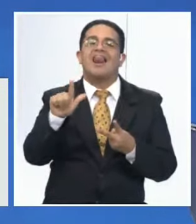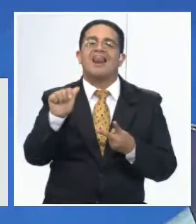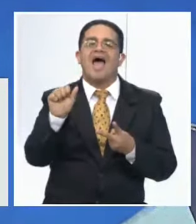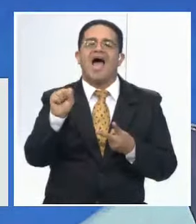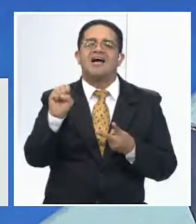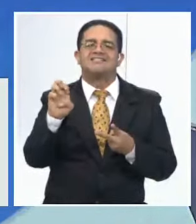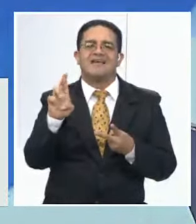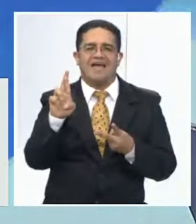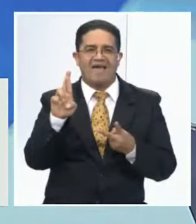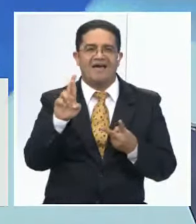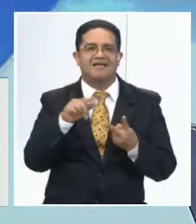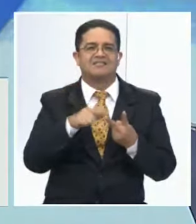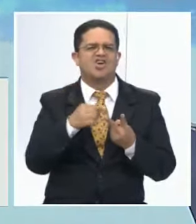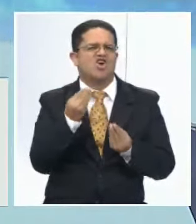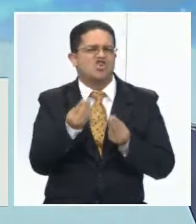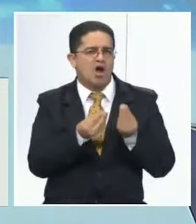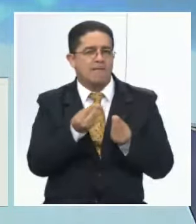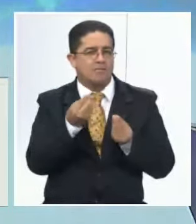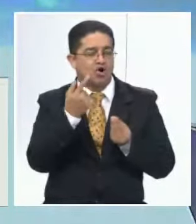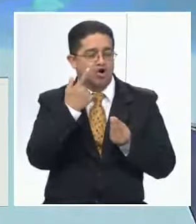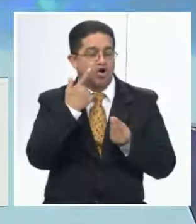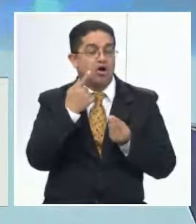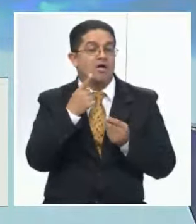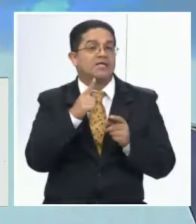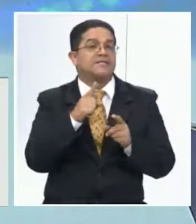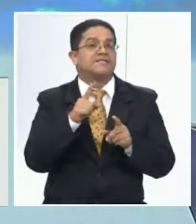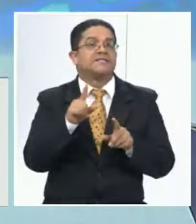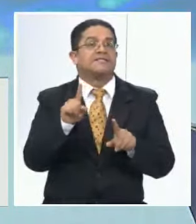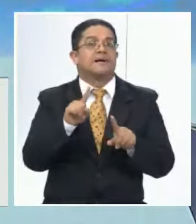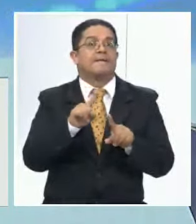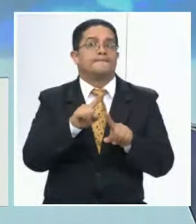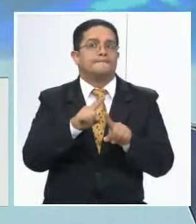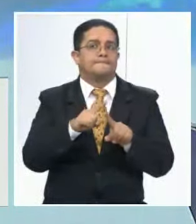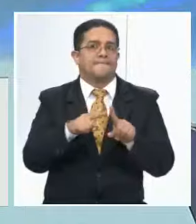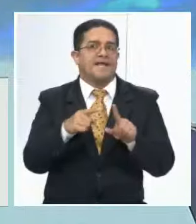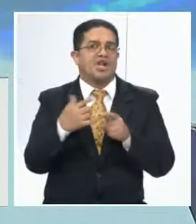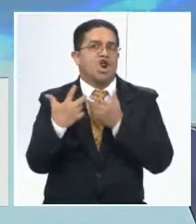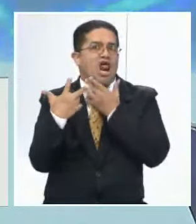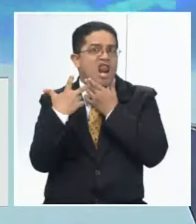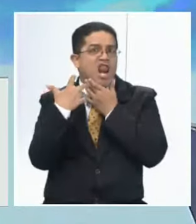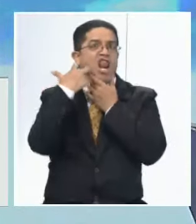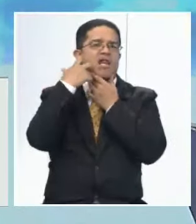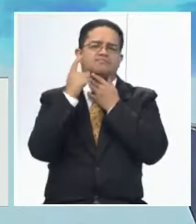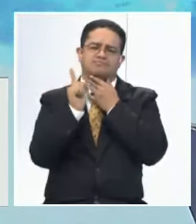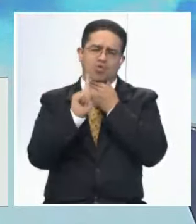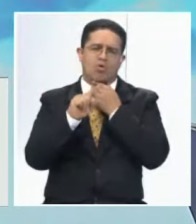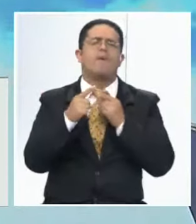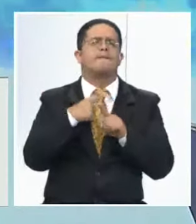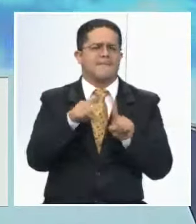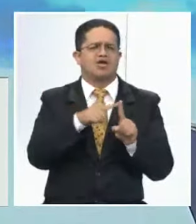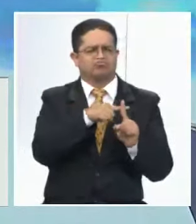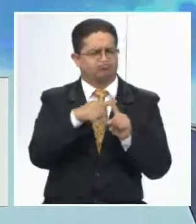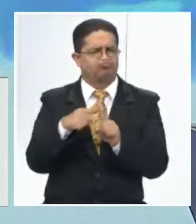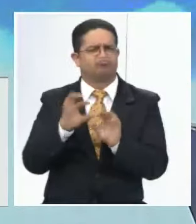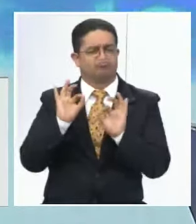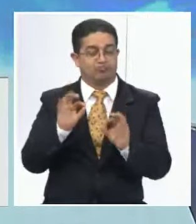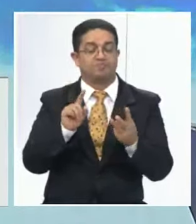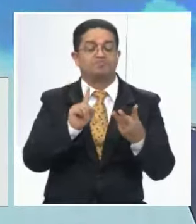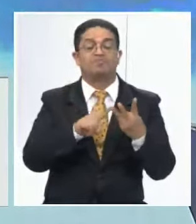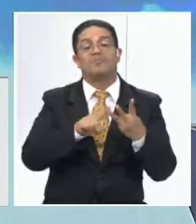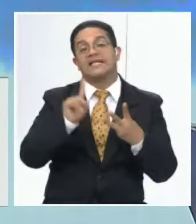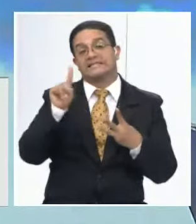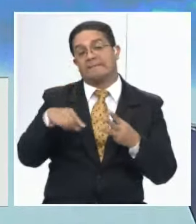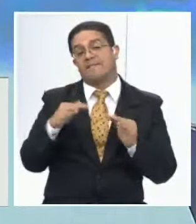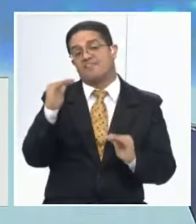que trabajamos a través de la piel, pero no es invasivo, es mínimamente invasivo y se obtienen resultados muy importantes. También depende si el